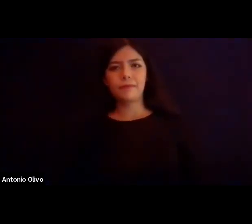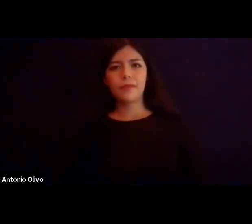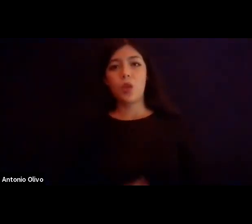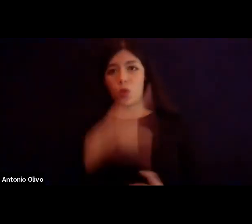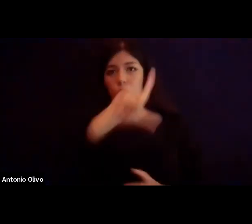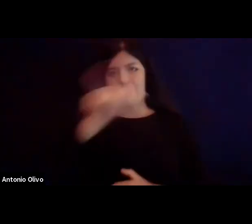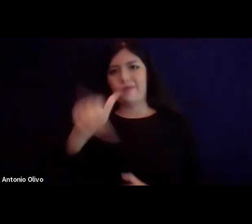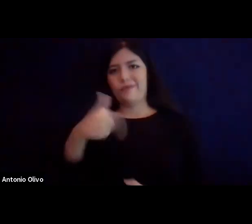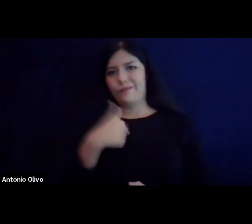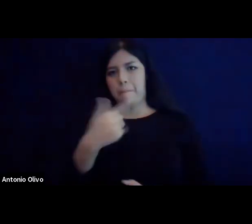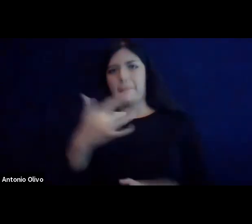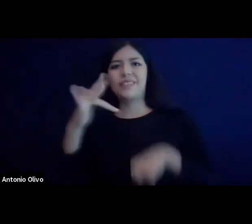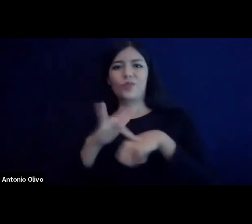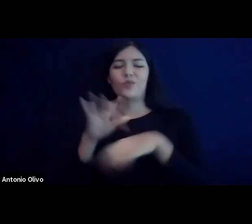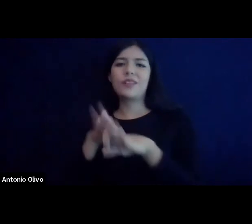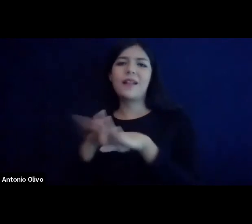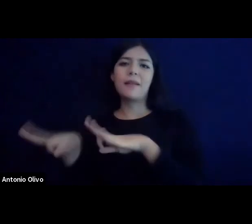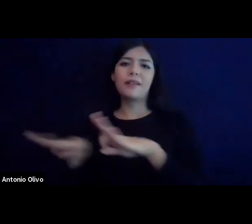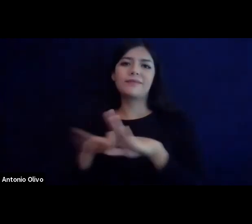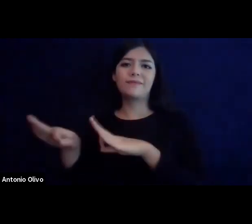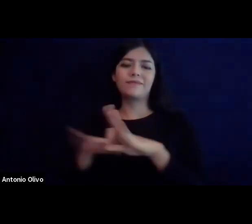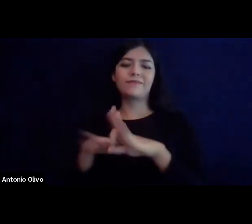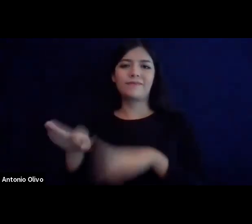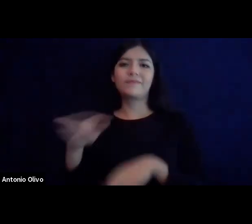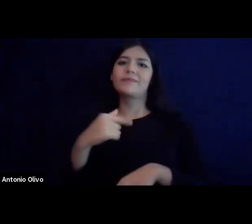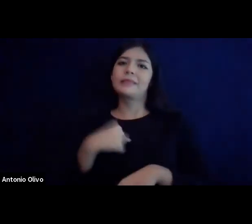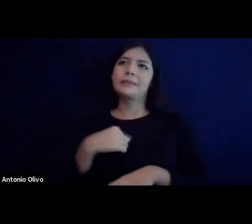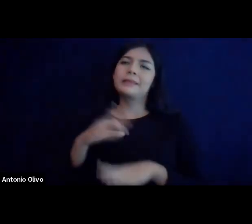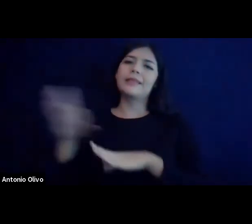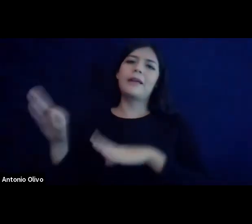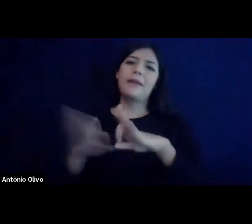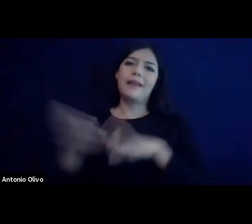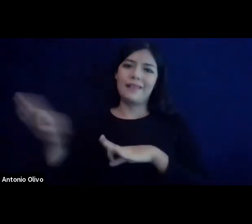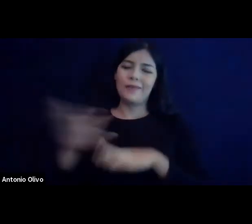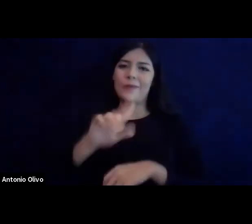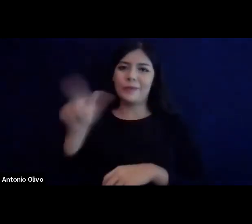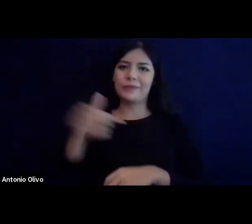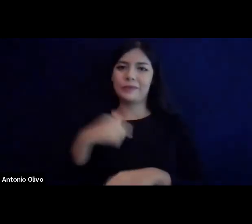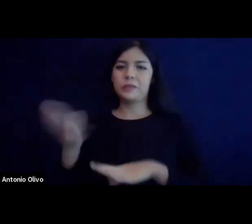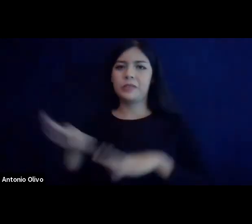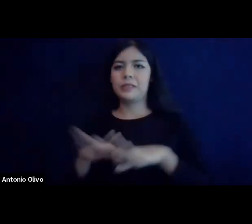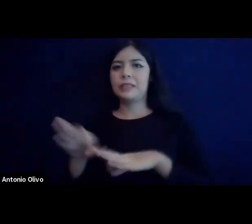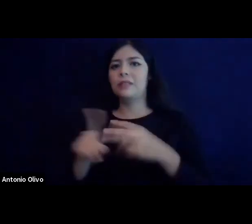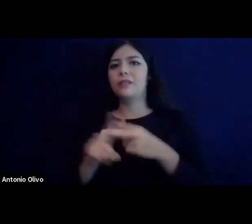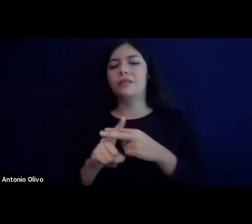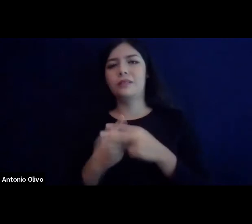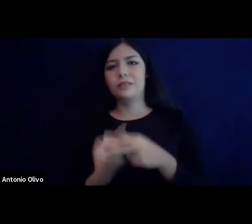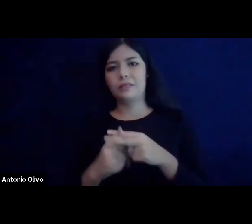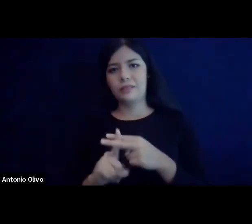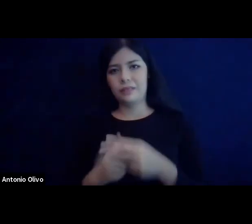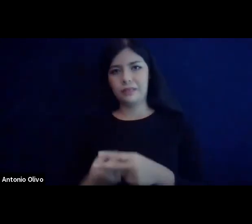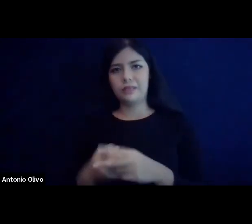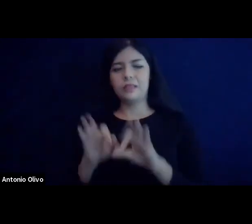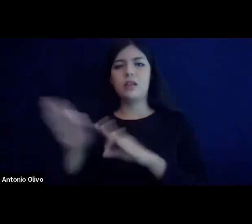laboral. Pues ahora sí que yo comencé a trabajar en